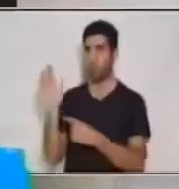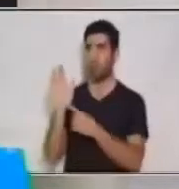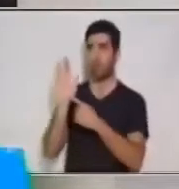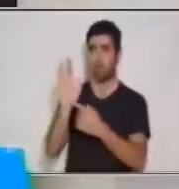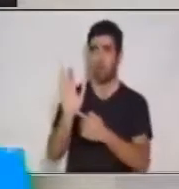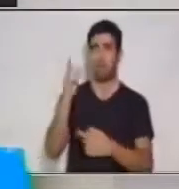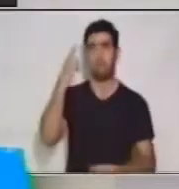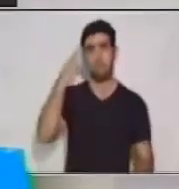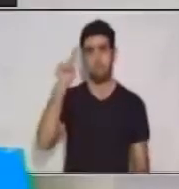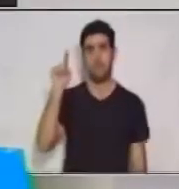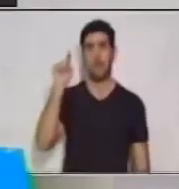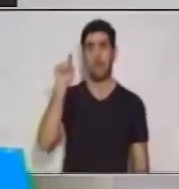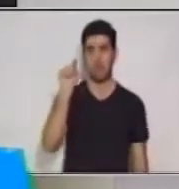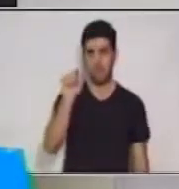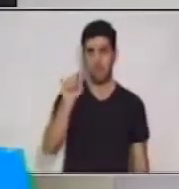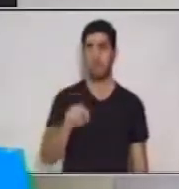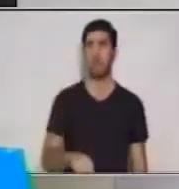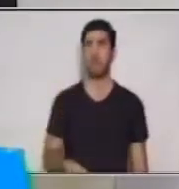día de hoy